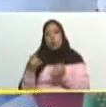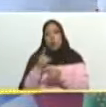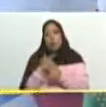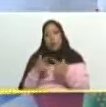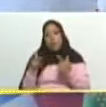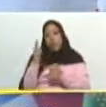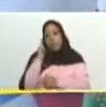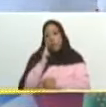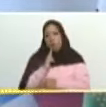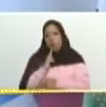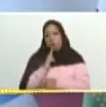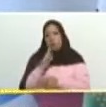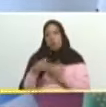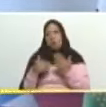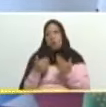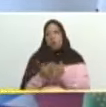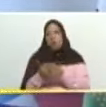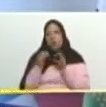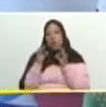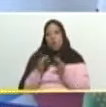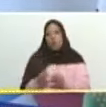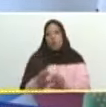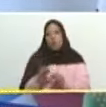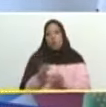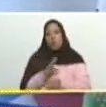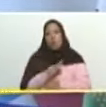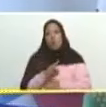libertadores, pero tenemos que construir